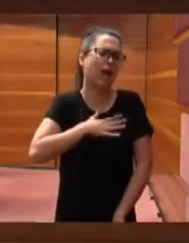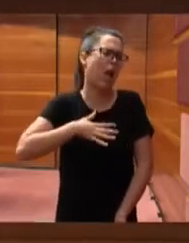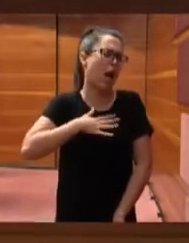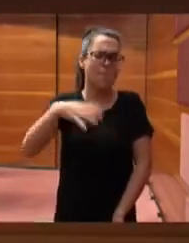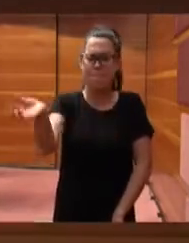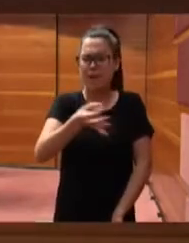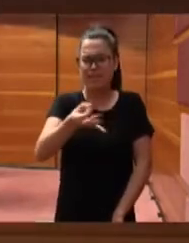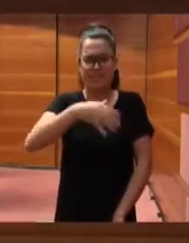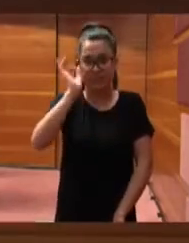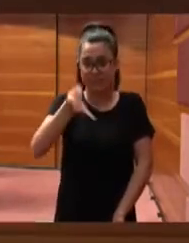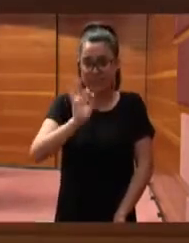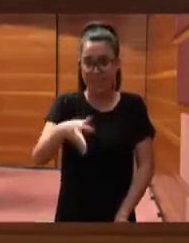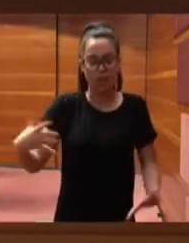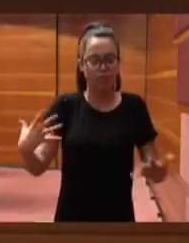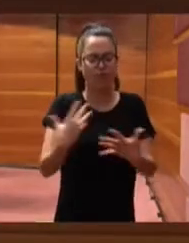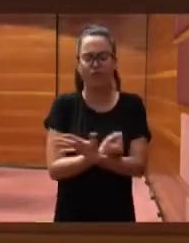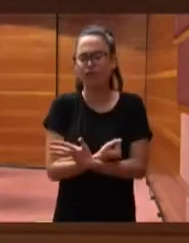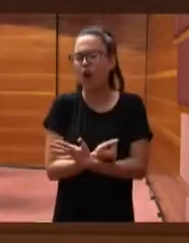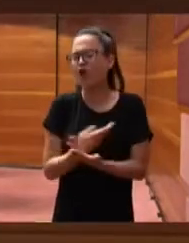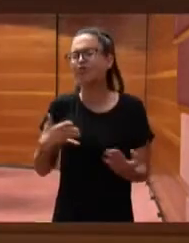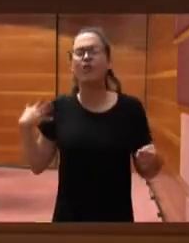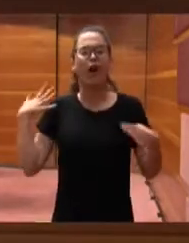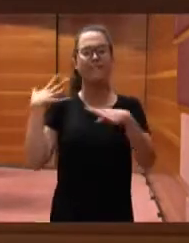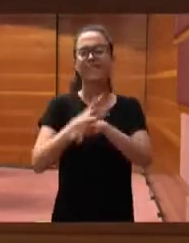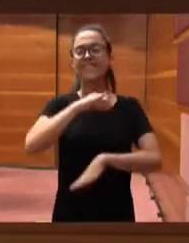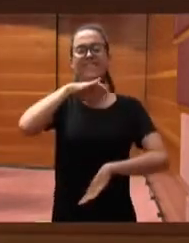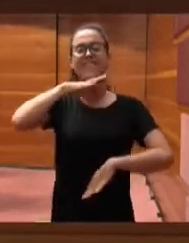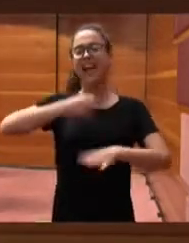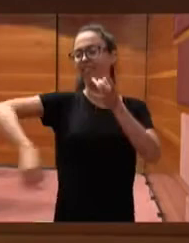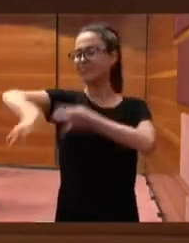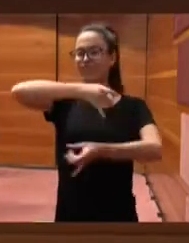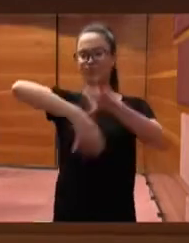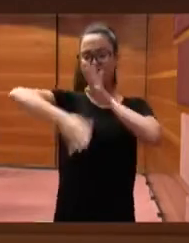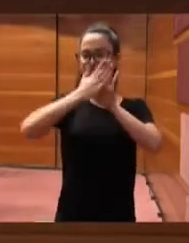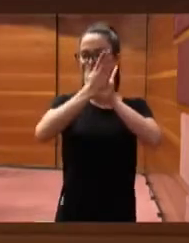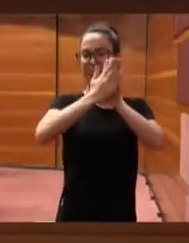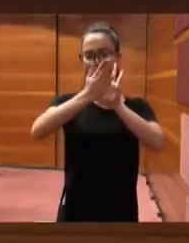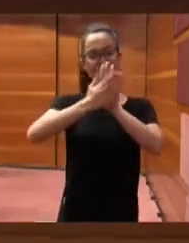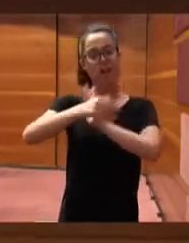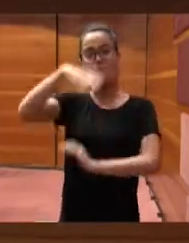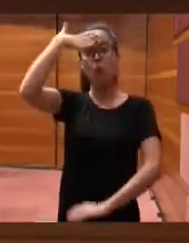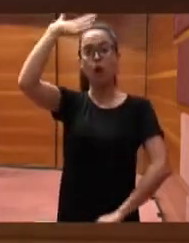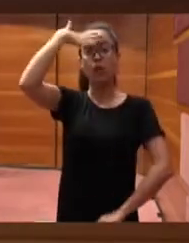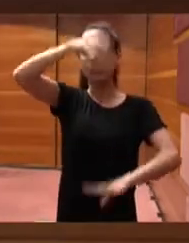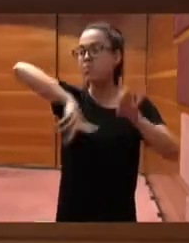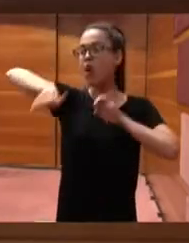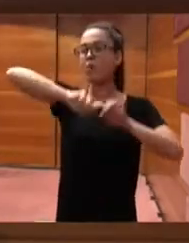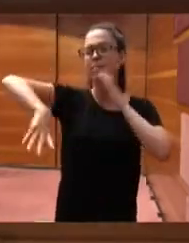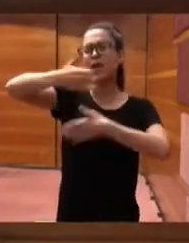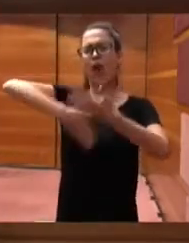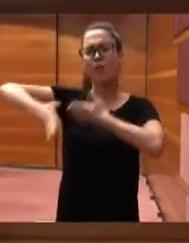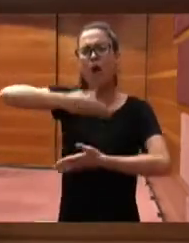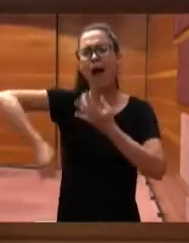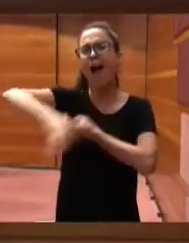O sea, va todo el mundo en primera convocatoria porque está deseando ir a compartir con los vecinos la problemática del portal y entonces vamos a colaborar y entre todos vamos a